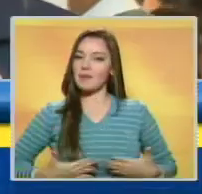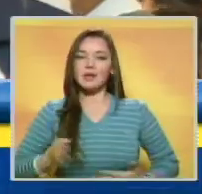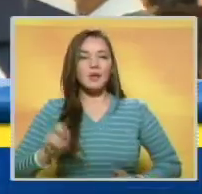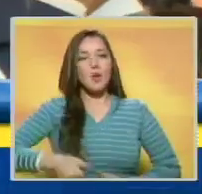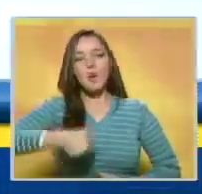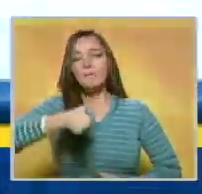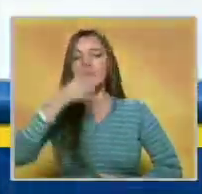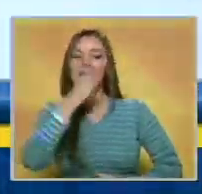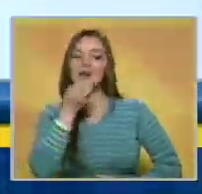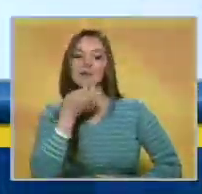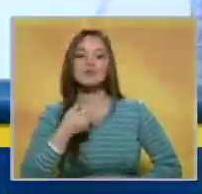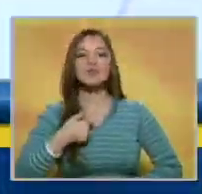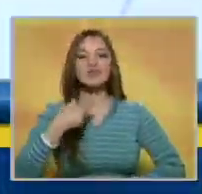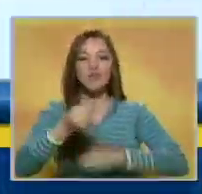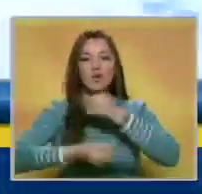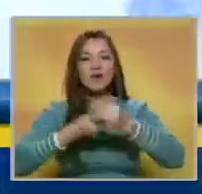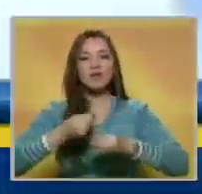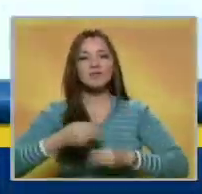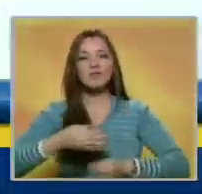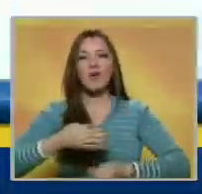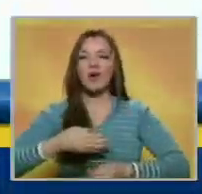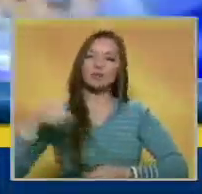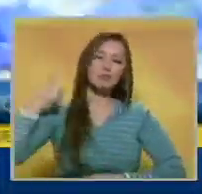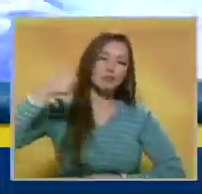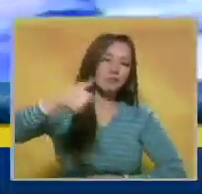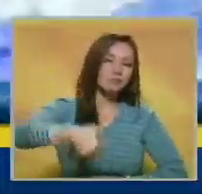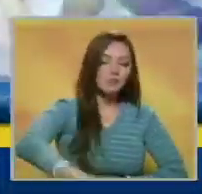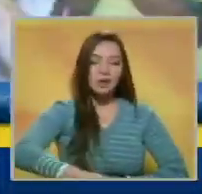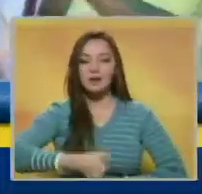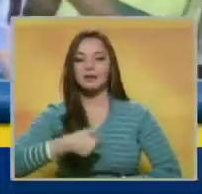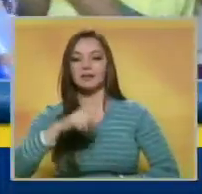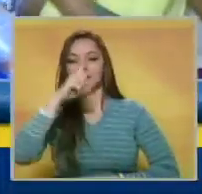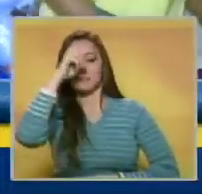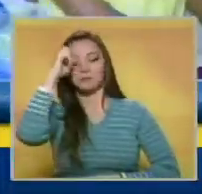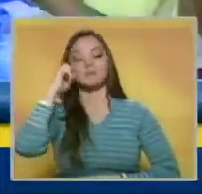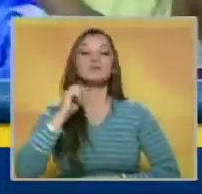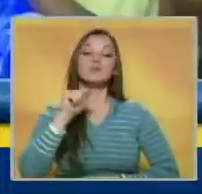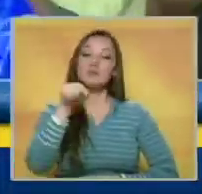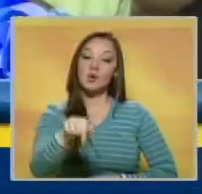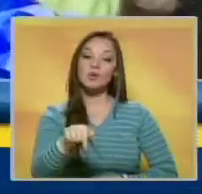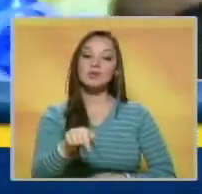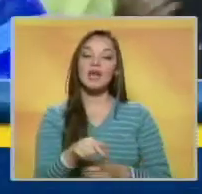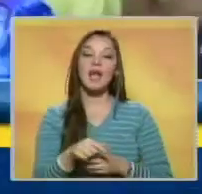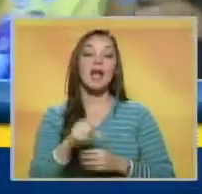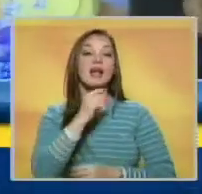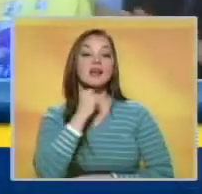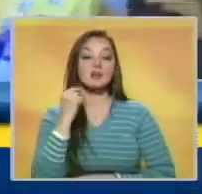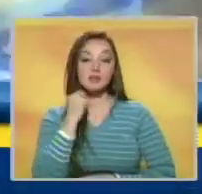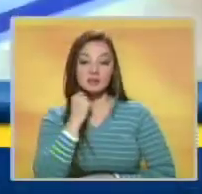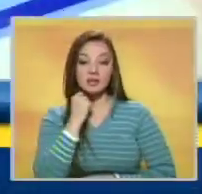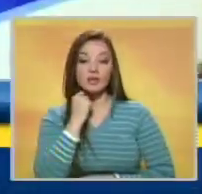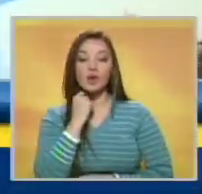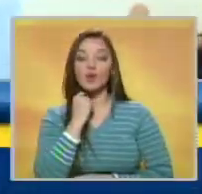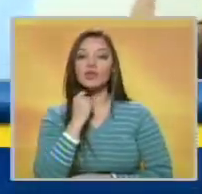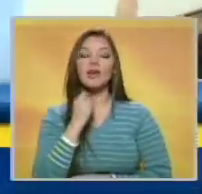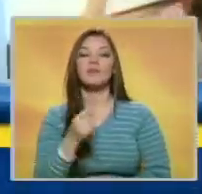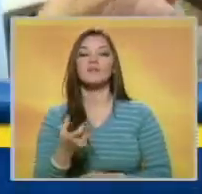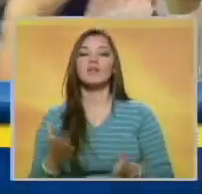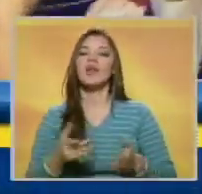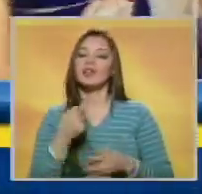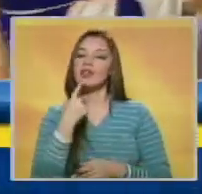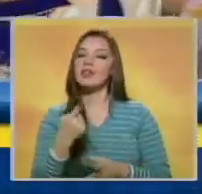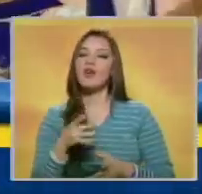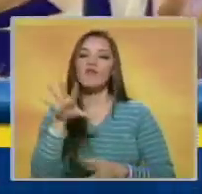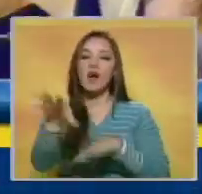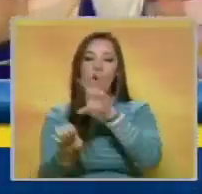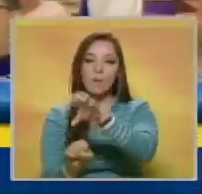en mi vida. Por celebrarse en 2015 el bicentenario de Don Bosco, la arquidiócesis consiguió a la familia Salesiana donar el